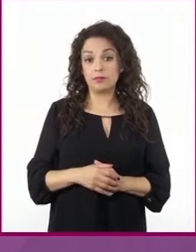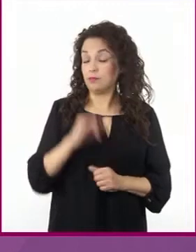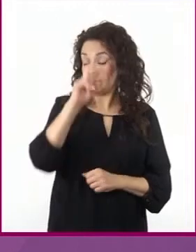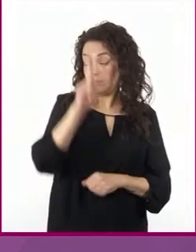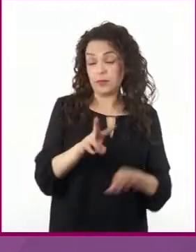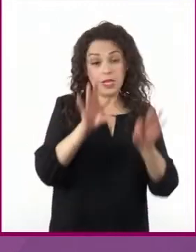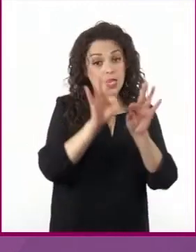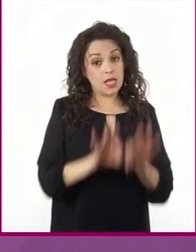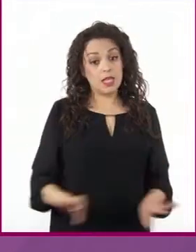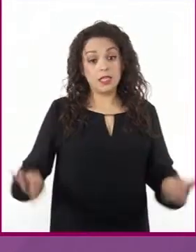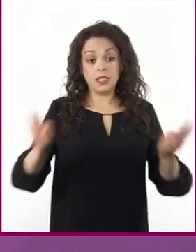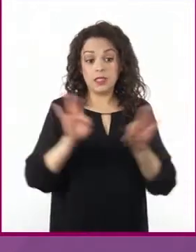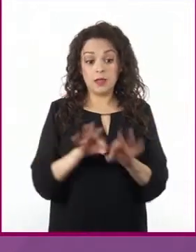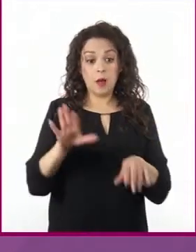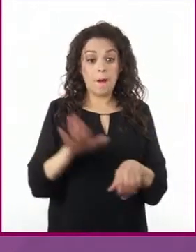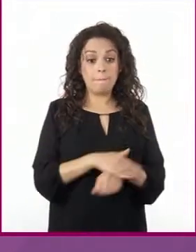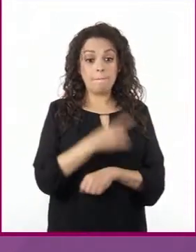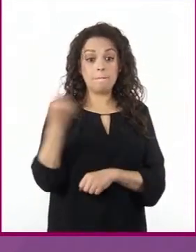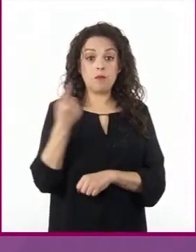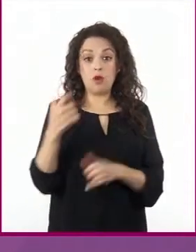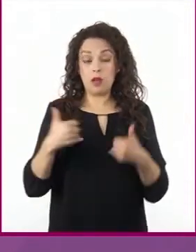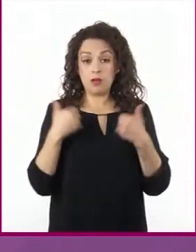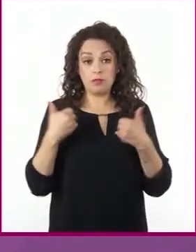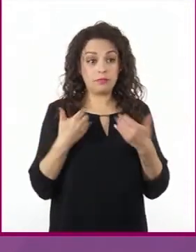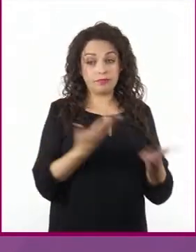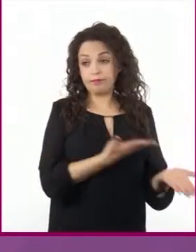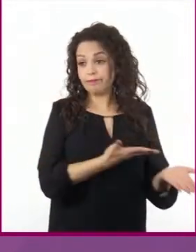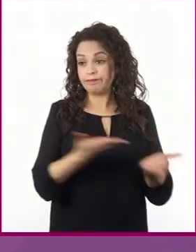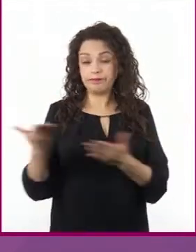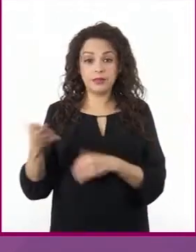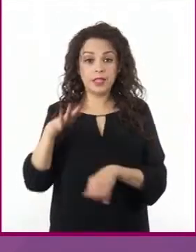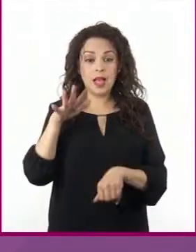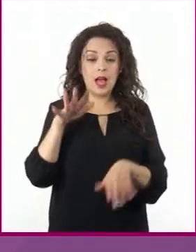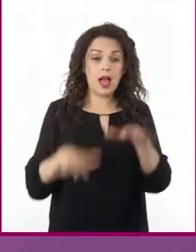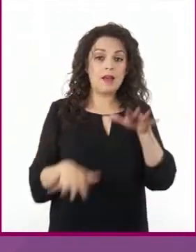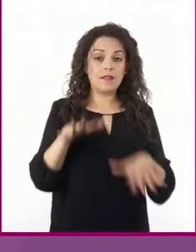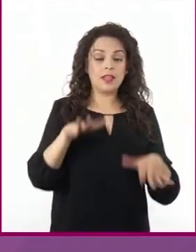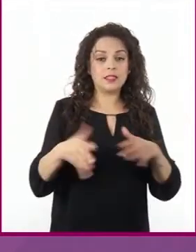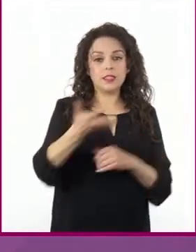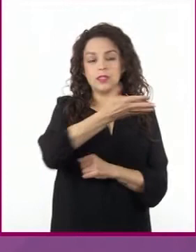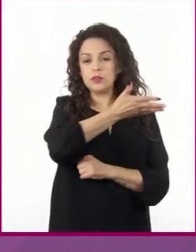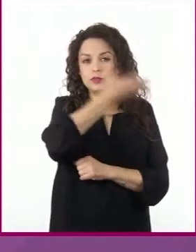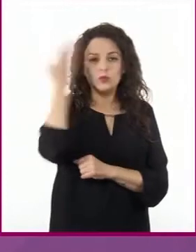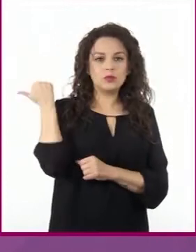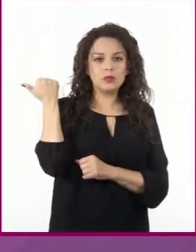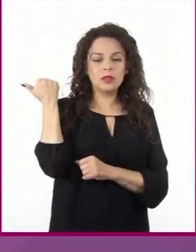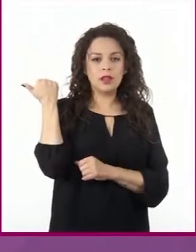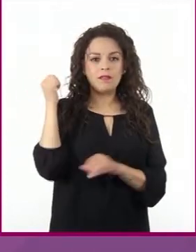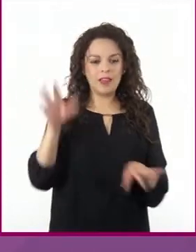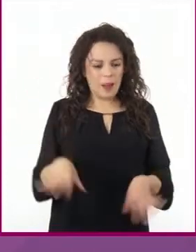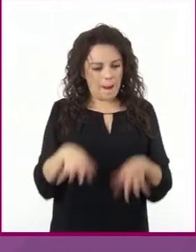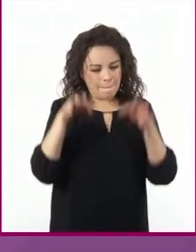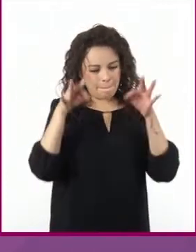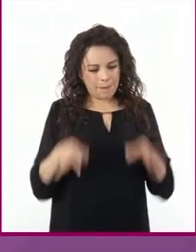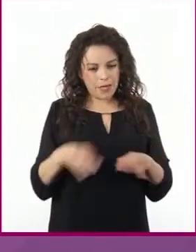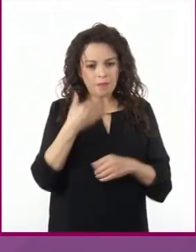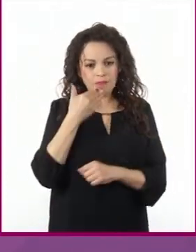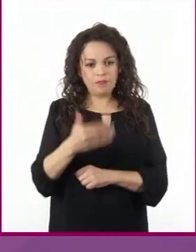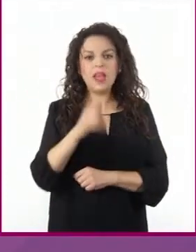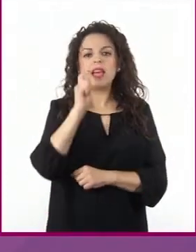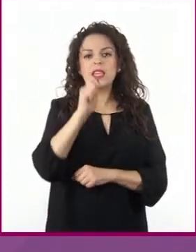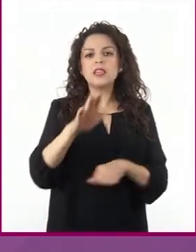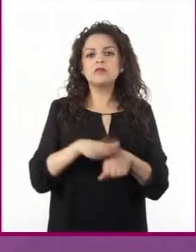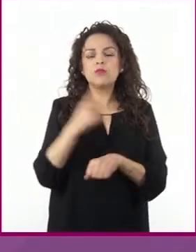luego el muchacho pues muchas veces no sabe a ciencia cierta el sentido del por qué